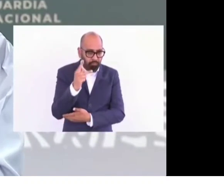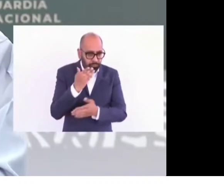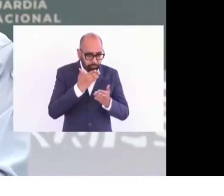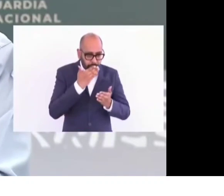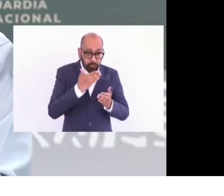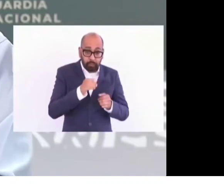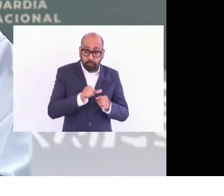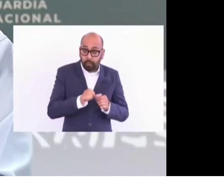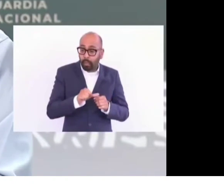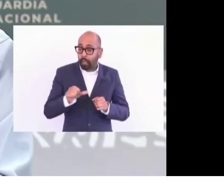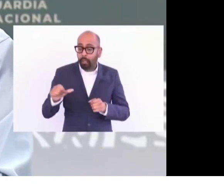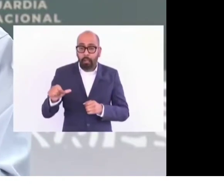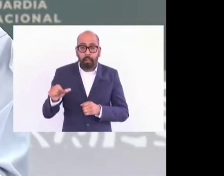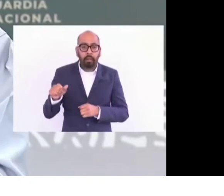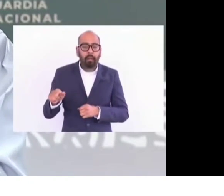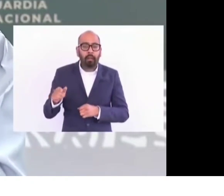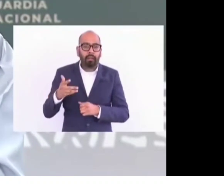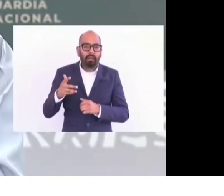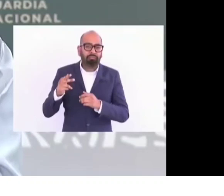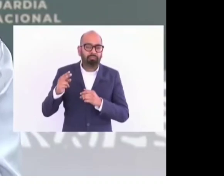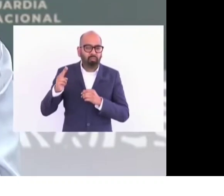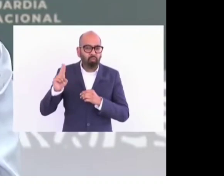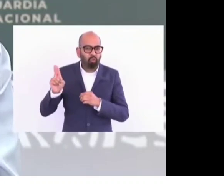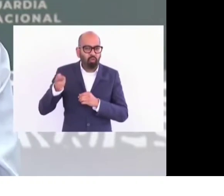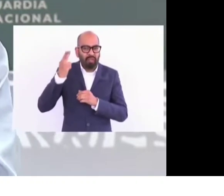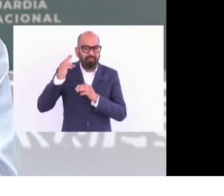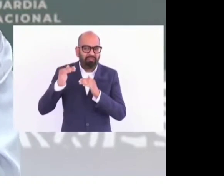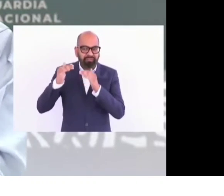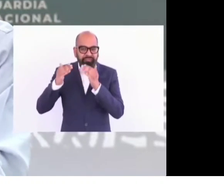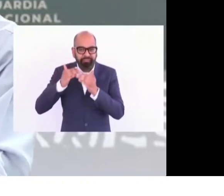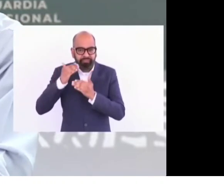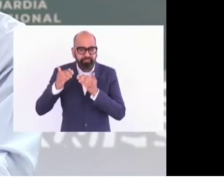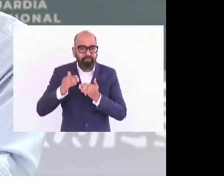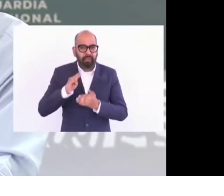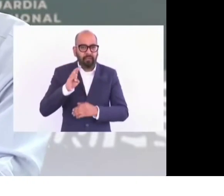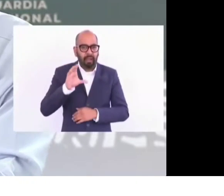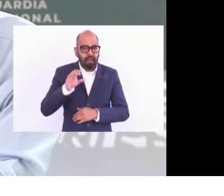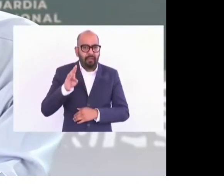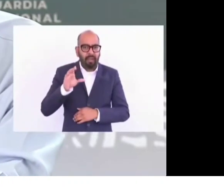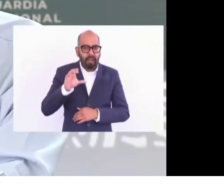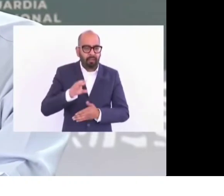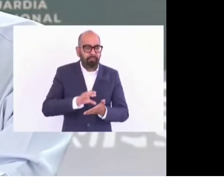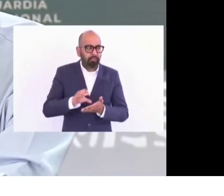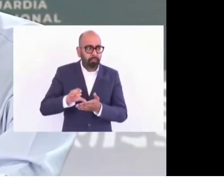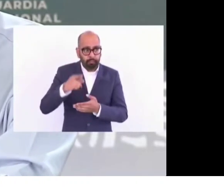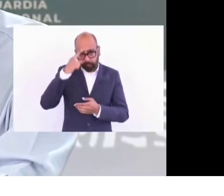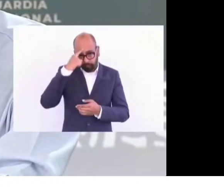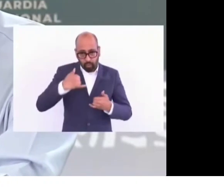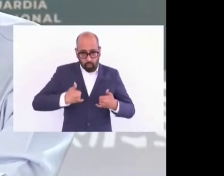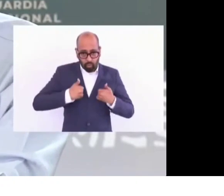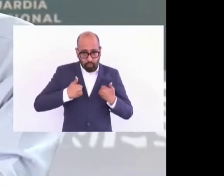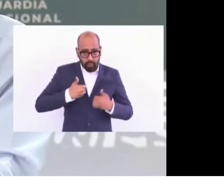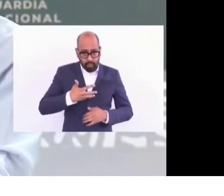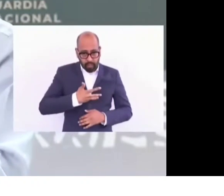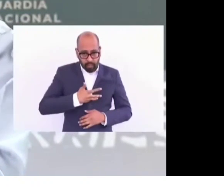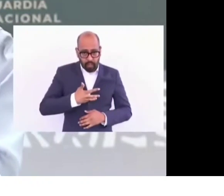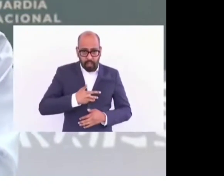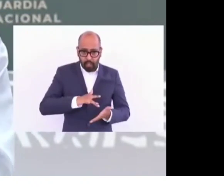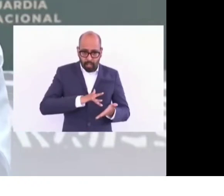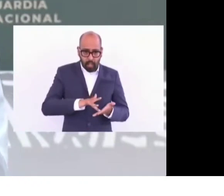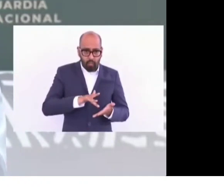para que los jóvenes tengan garantizado su apoyo para el